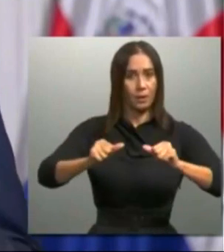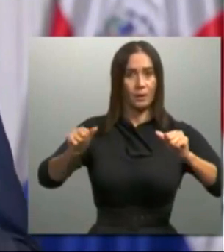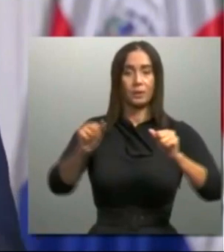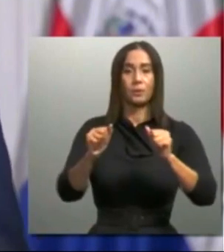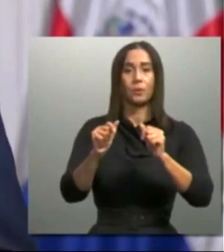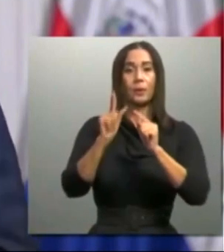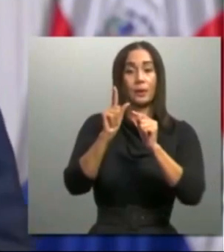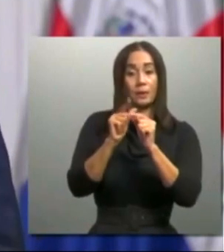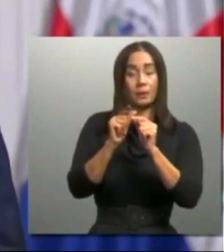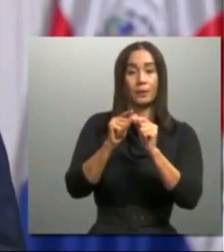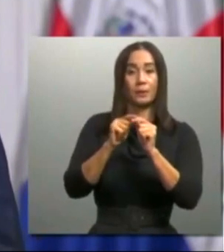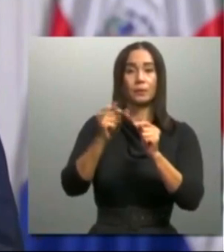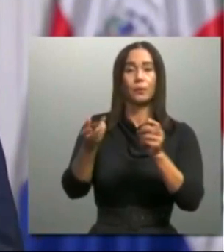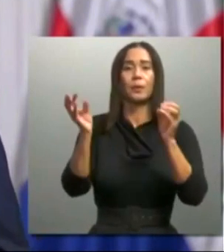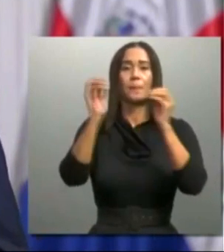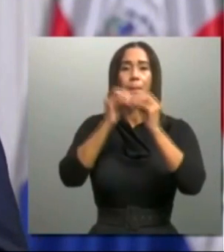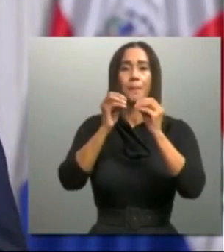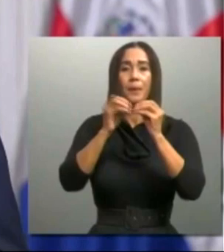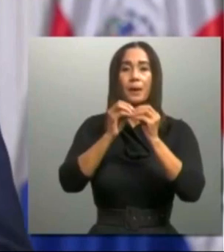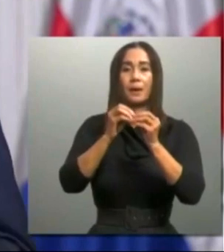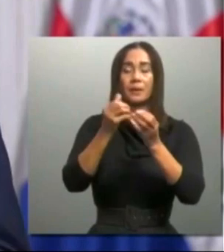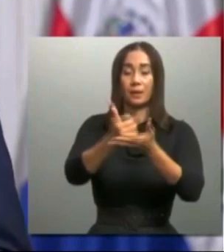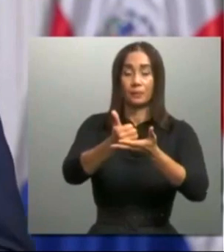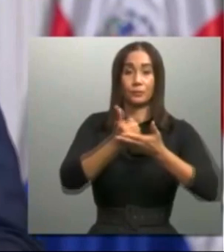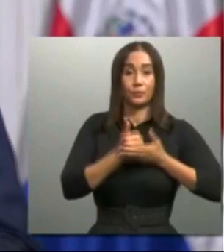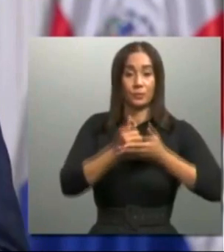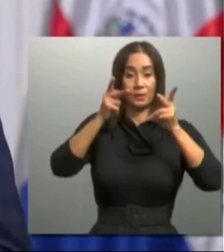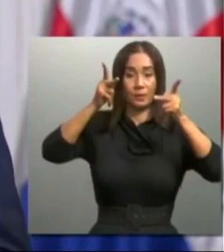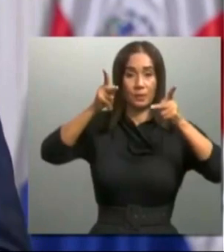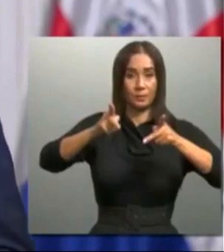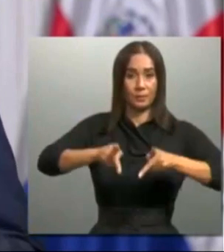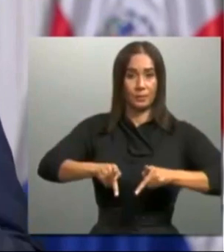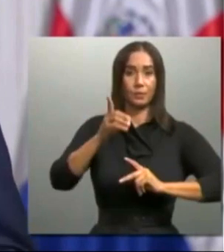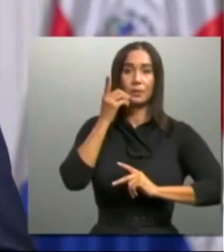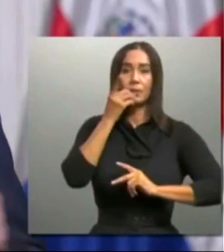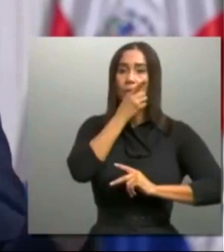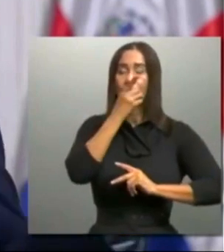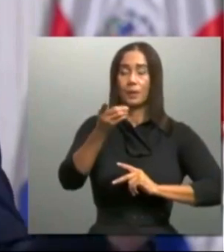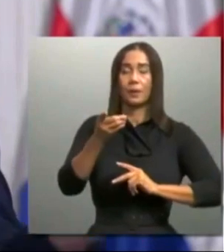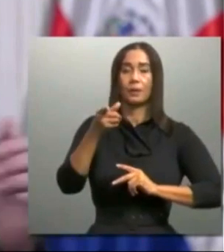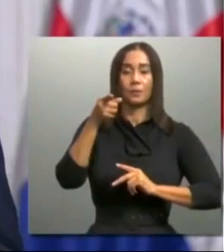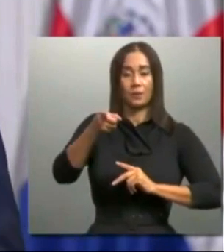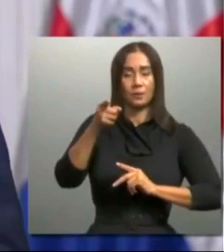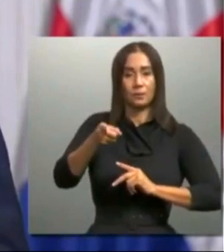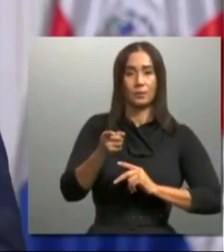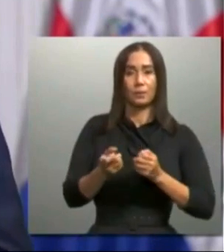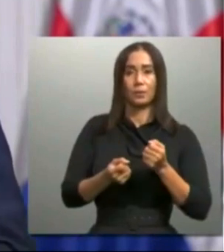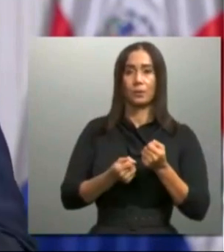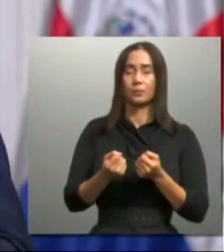va a someter al Congreso un proyecto de ley que va a regular el fideicomiso público. Eso le había